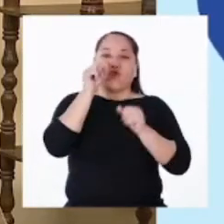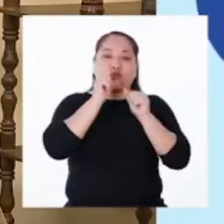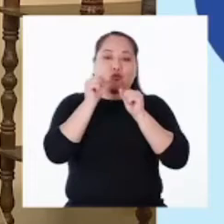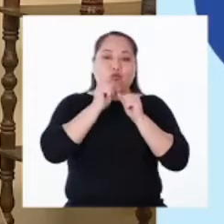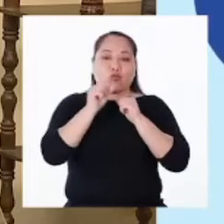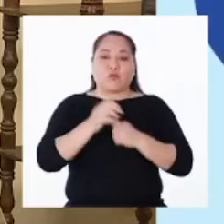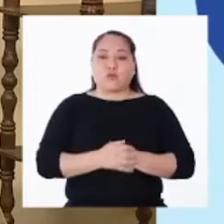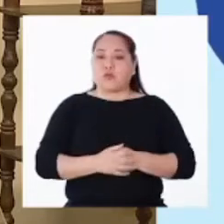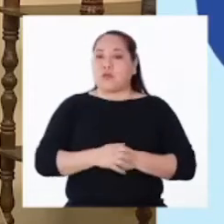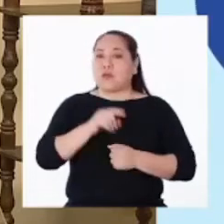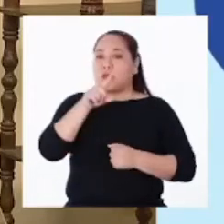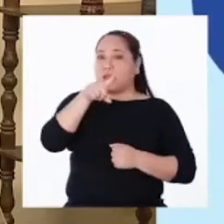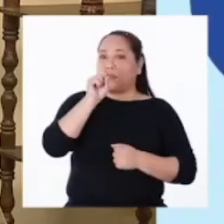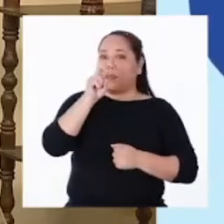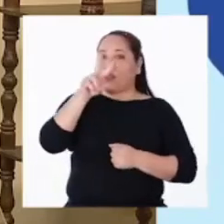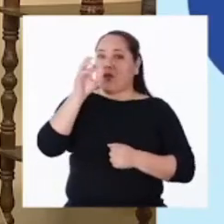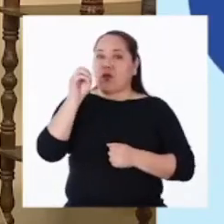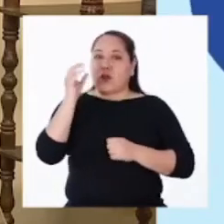con dos números,